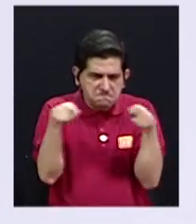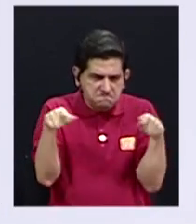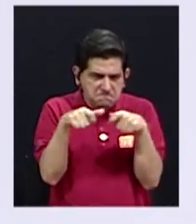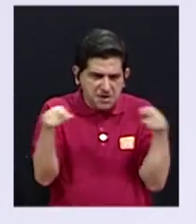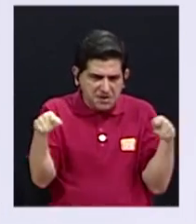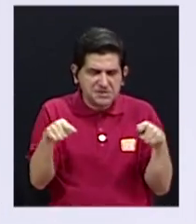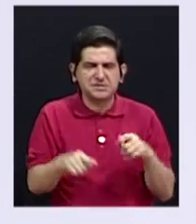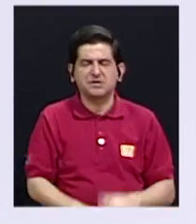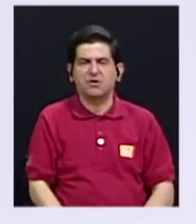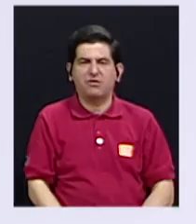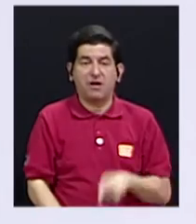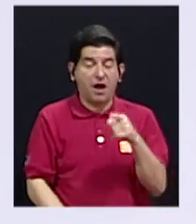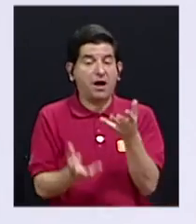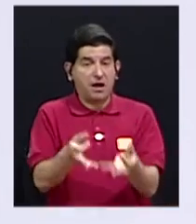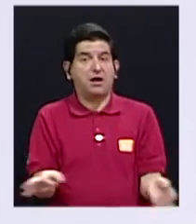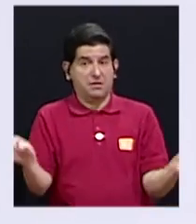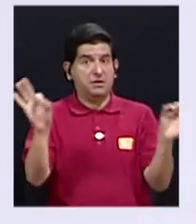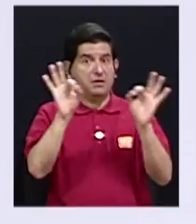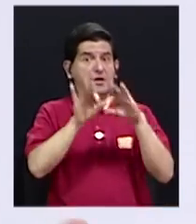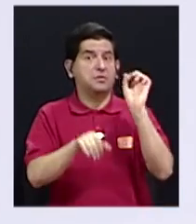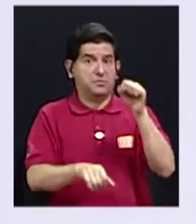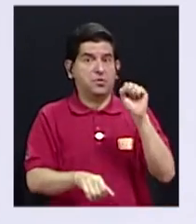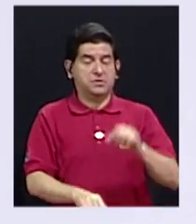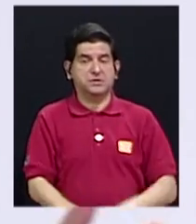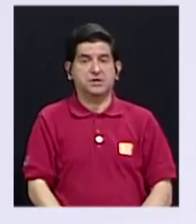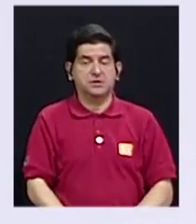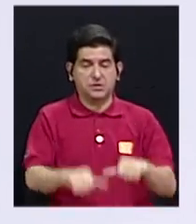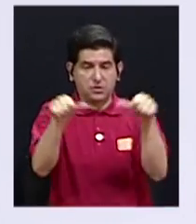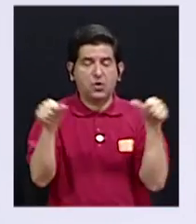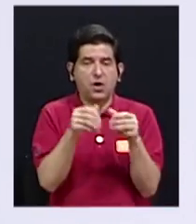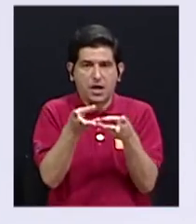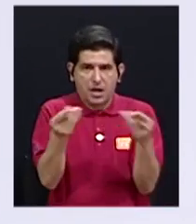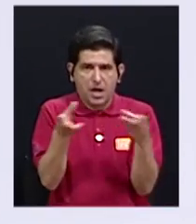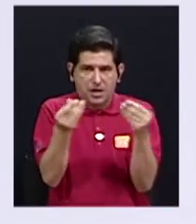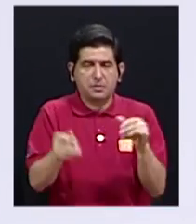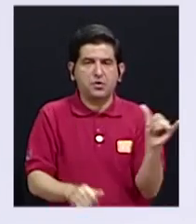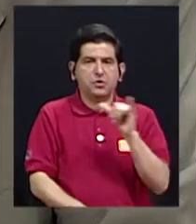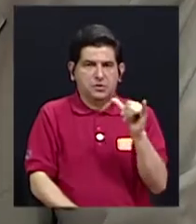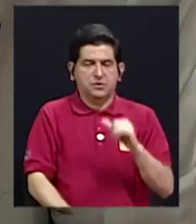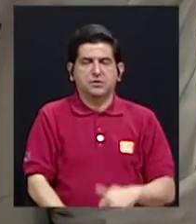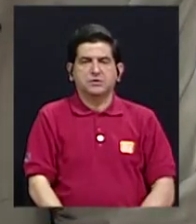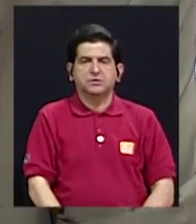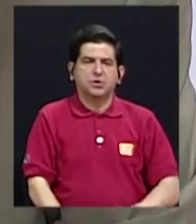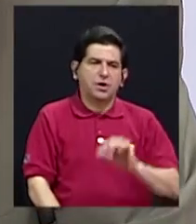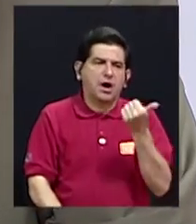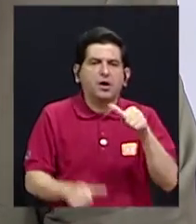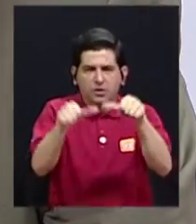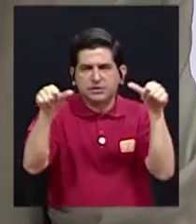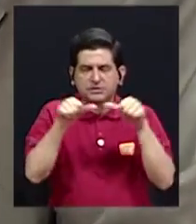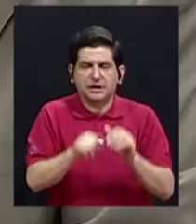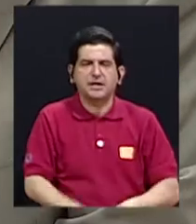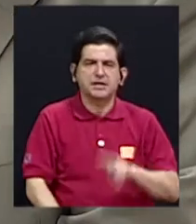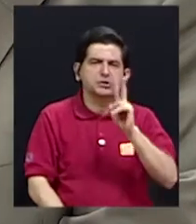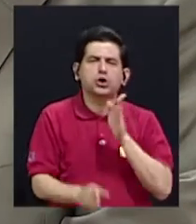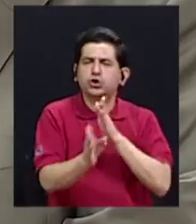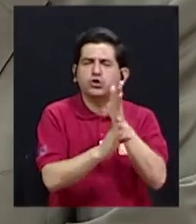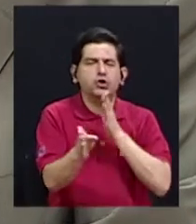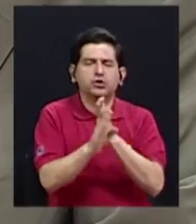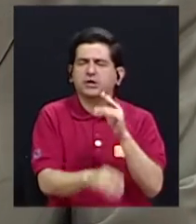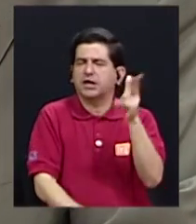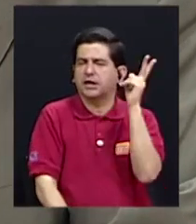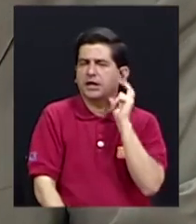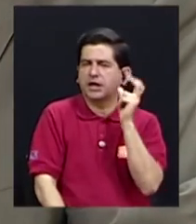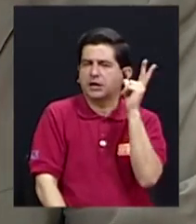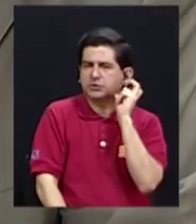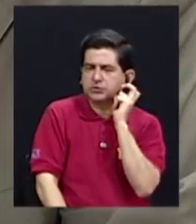tipo de cosas se vuelven importantes para para tanto para el sector productivo como para ahí hay dos carreras en las que se ha escuchado